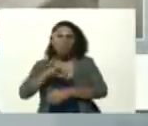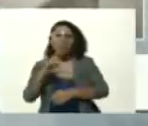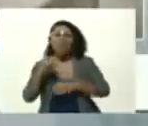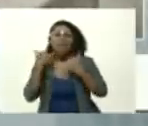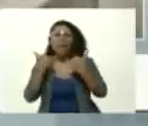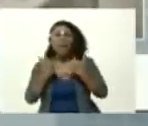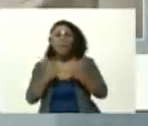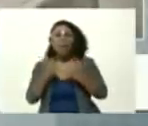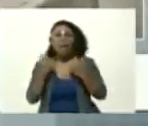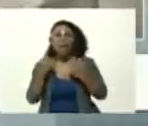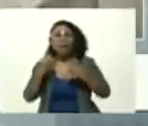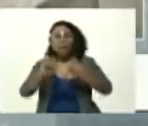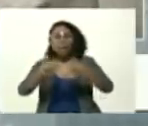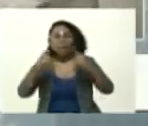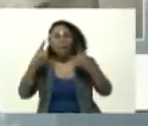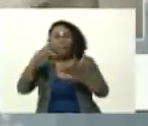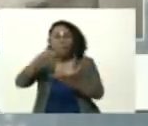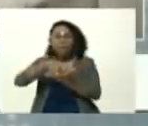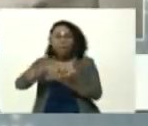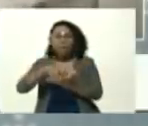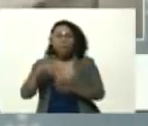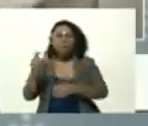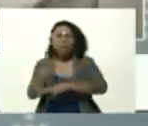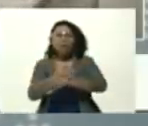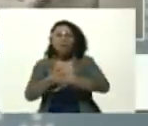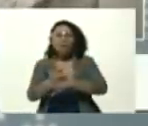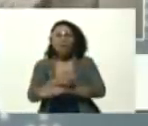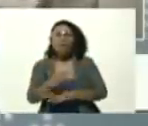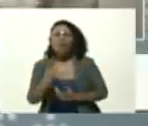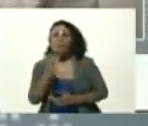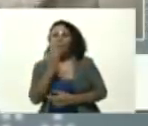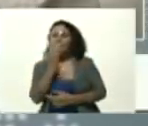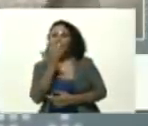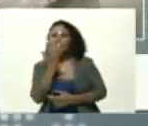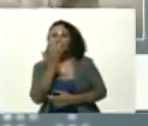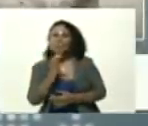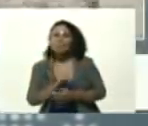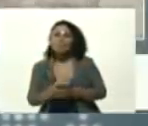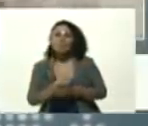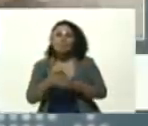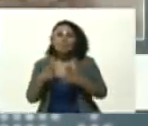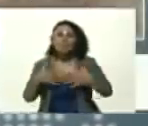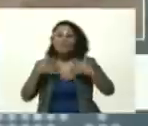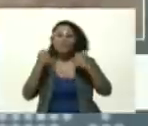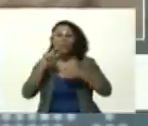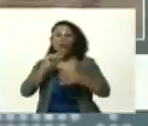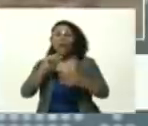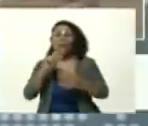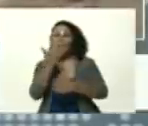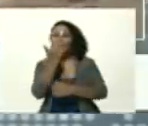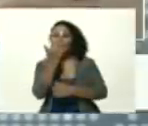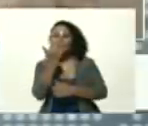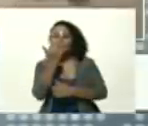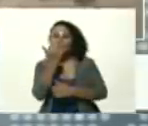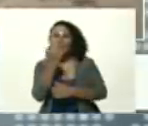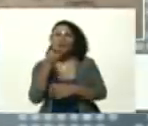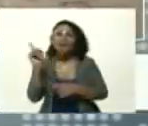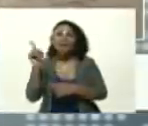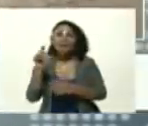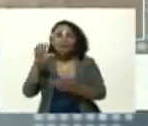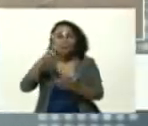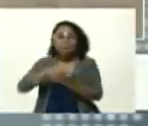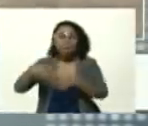así por el gobernador García Carneiro y el Consejo Legislativo, rescatando el nombre histórico de esta región, La